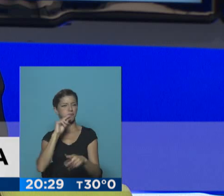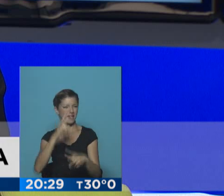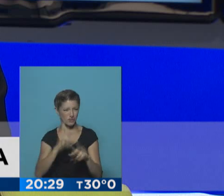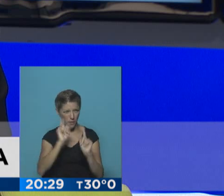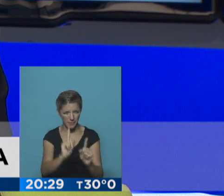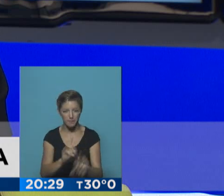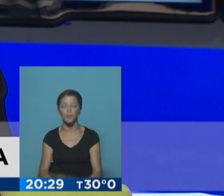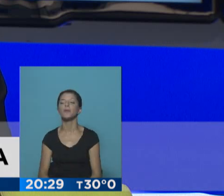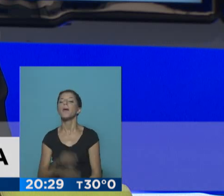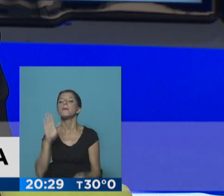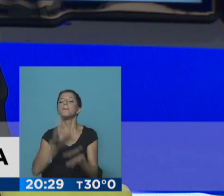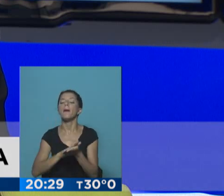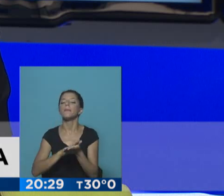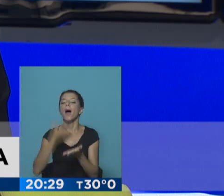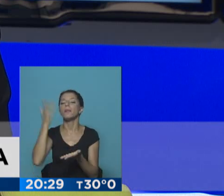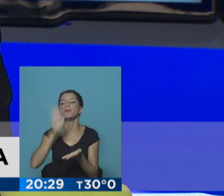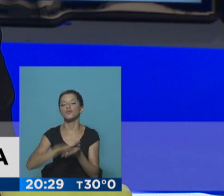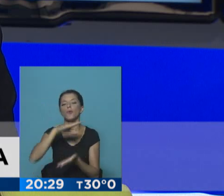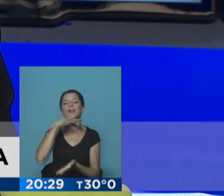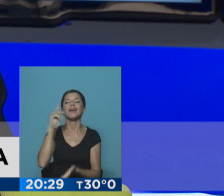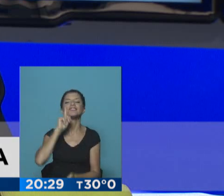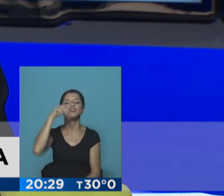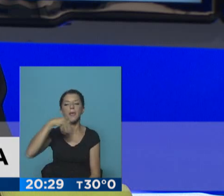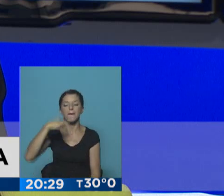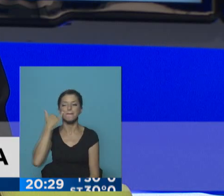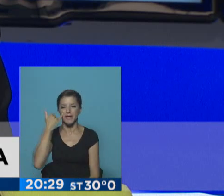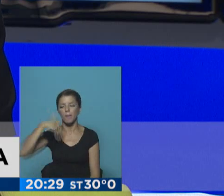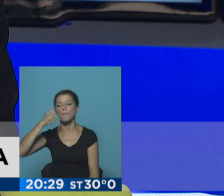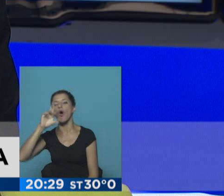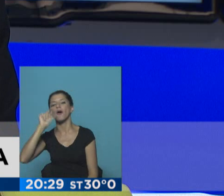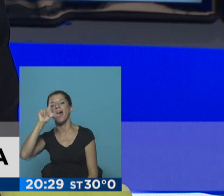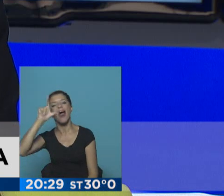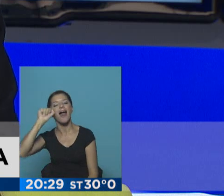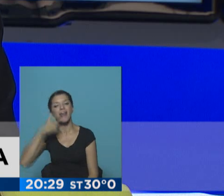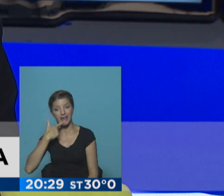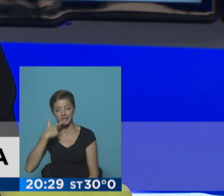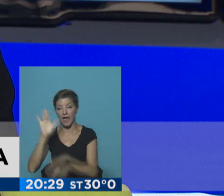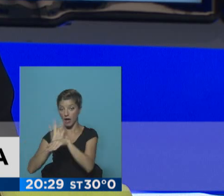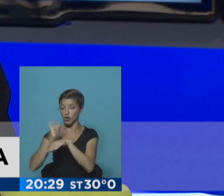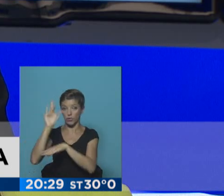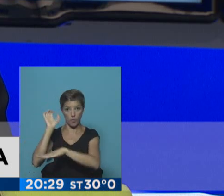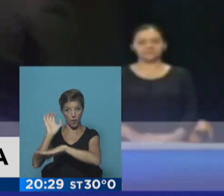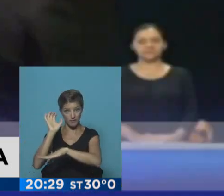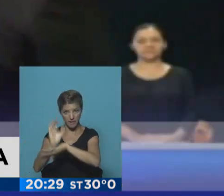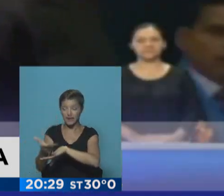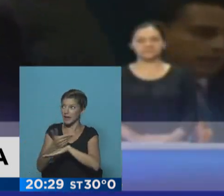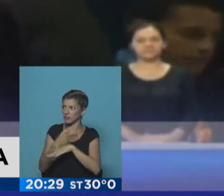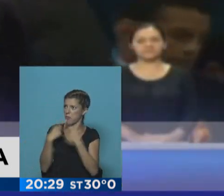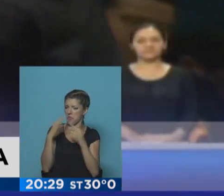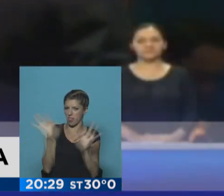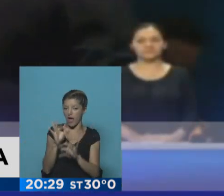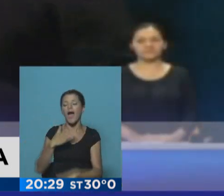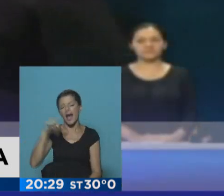hablando de Jimmy Morales, electo presidente de Guatemala. Un actor cómico que no figuraba en las encuestas. Lo hemos hablado en más de